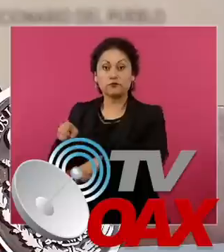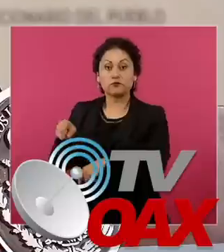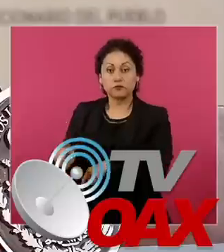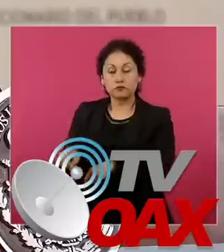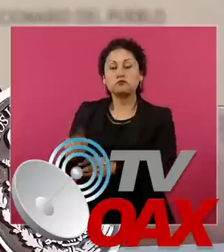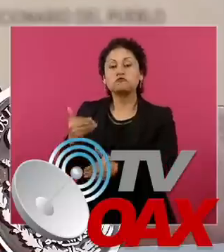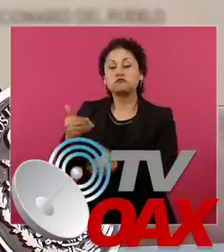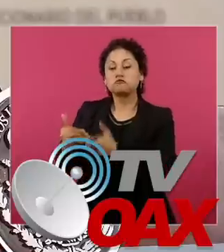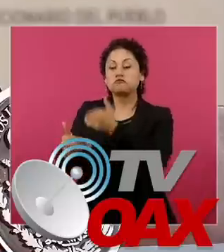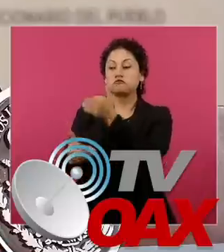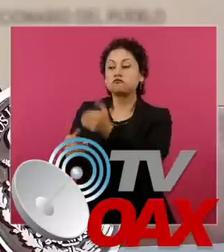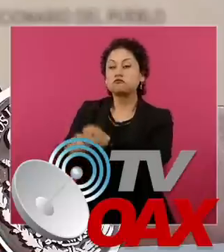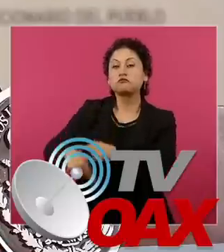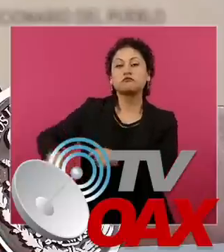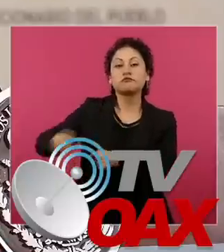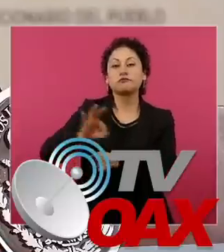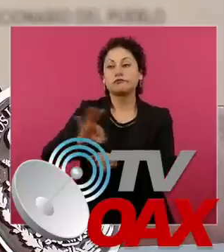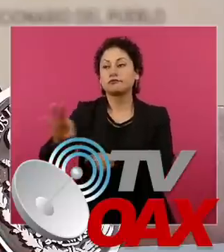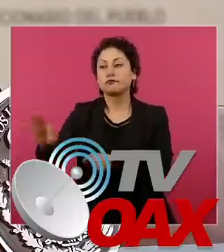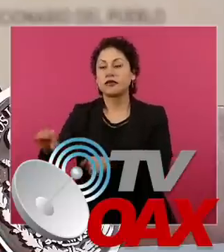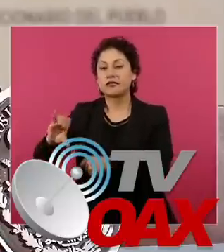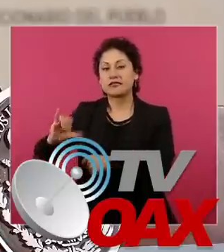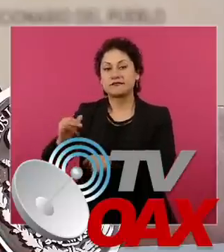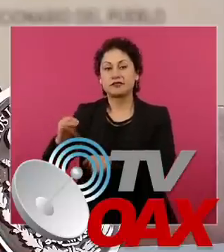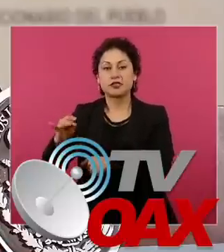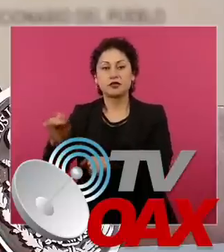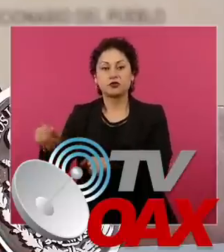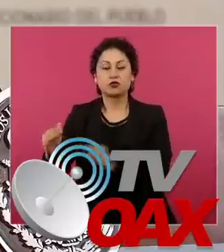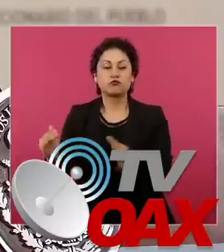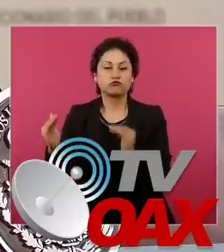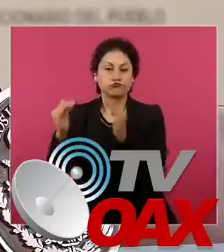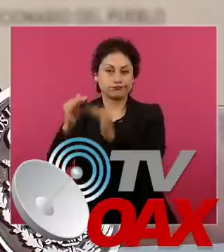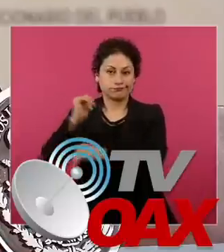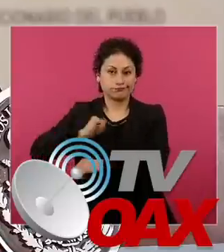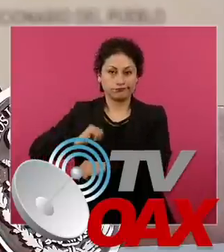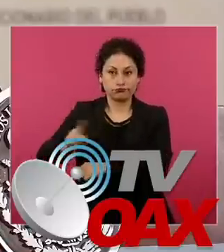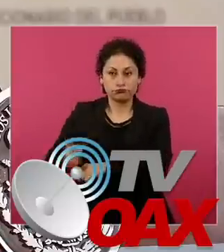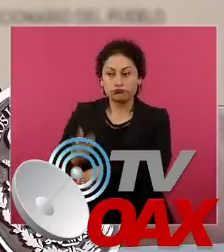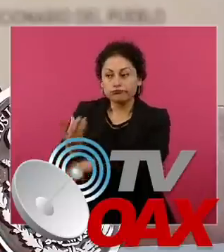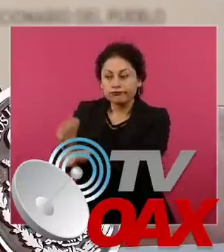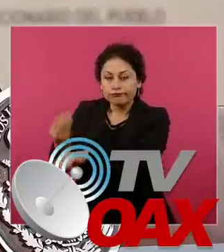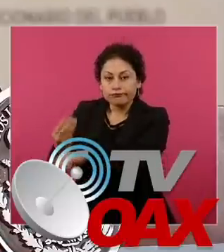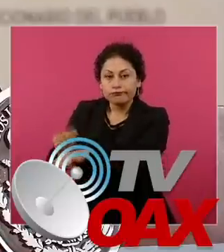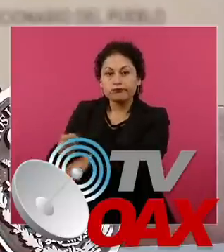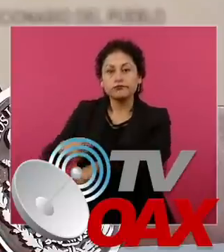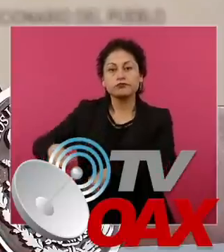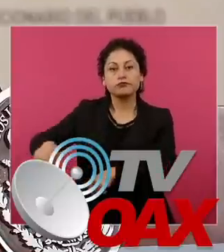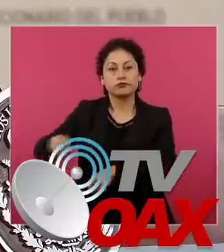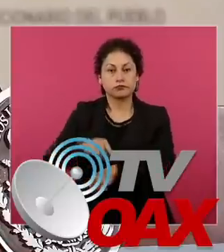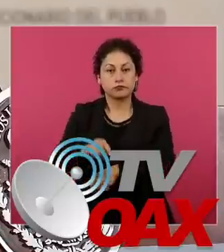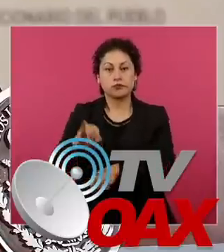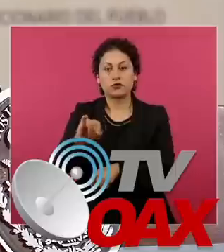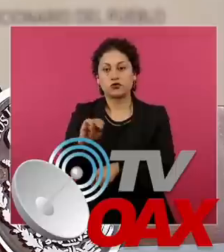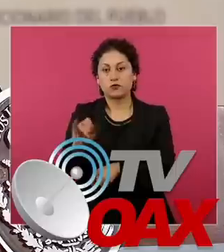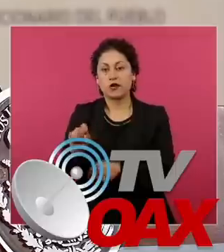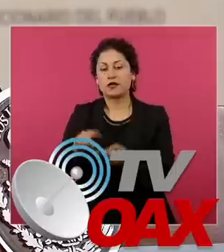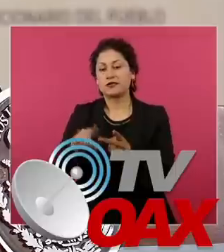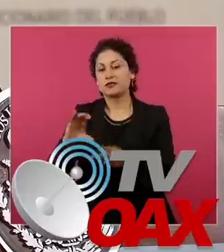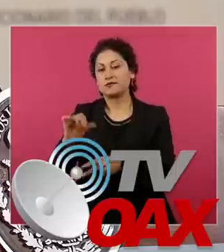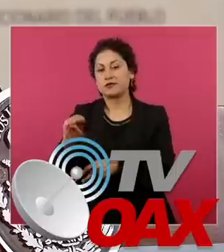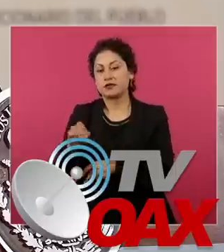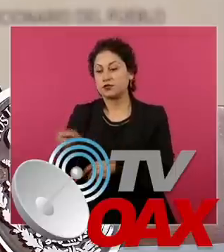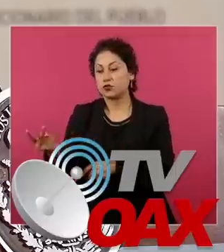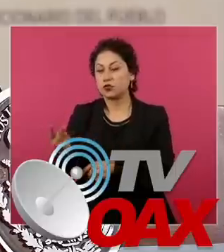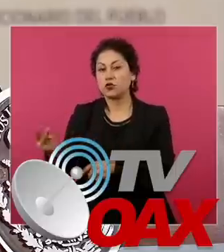Se mejora la zona arqueológica de Sibichaltún y las 7 que integran la ruta PUT. En Uxmal y Sibichaltún se